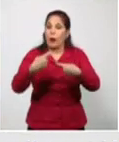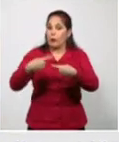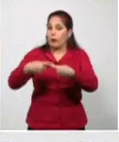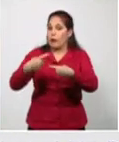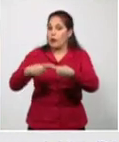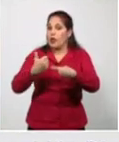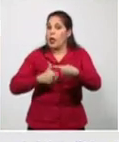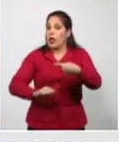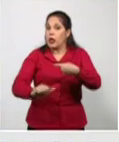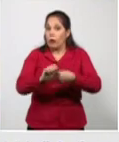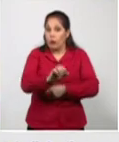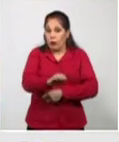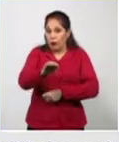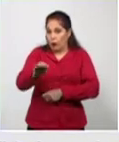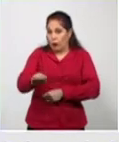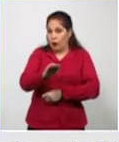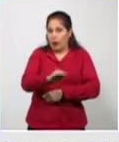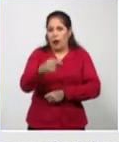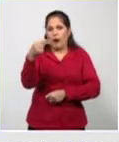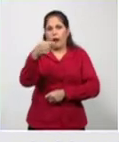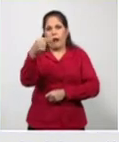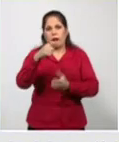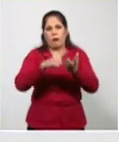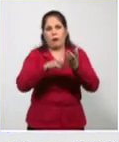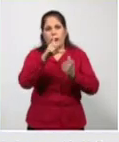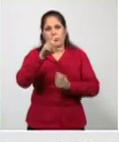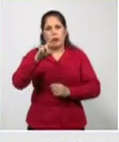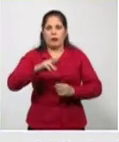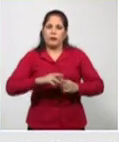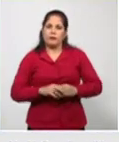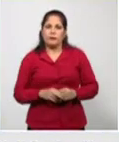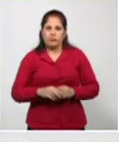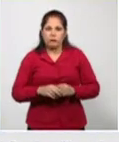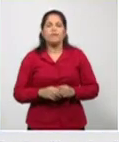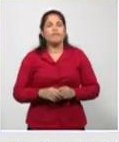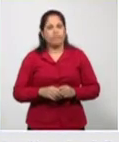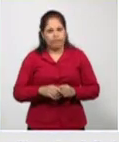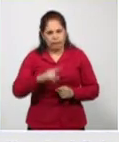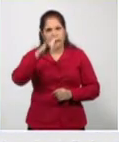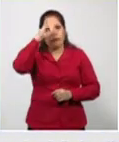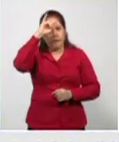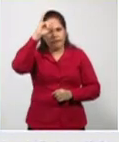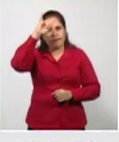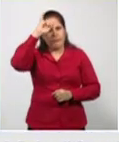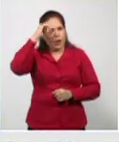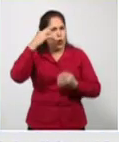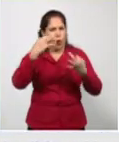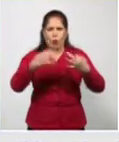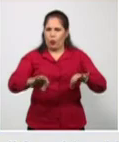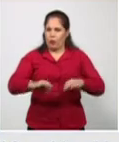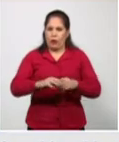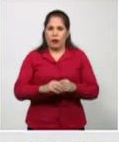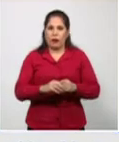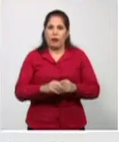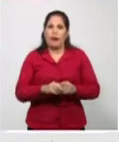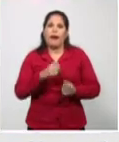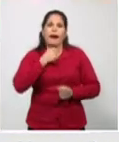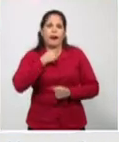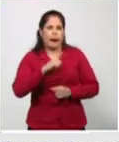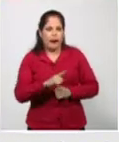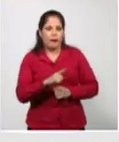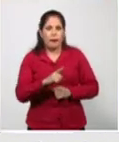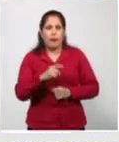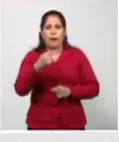hijos menores den negativo en sus PCR? Eso es así, eso está pasando. Hemos tenido incluso que